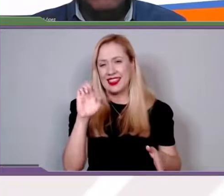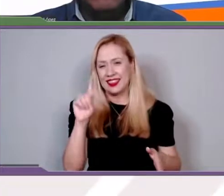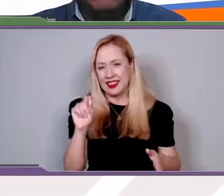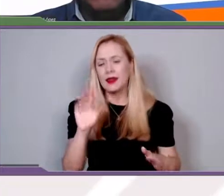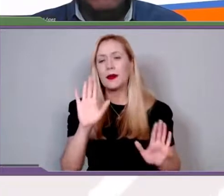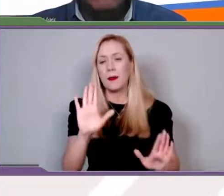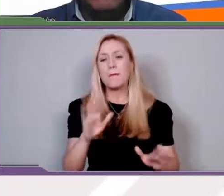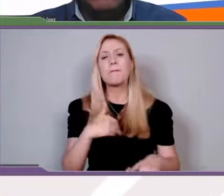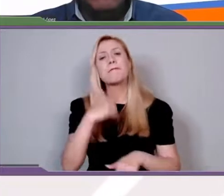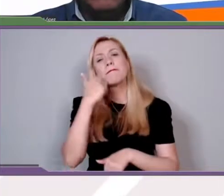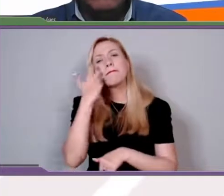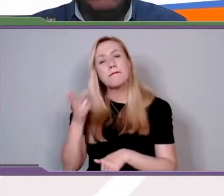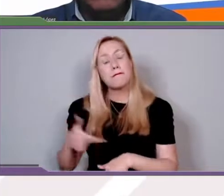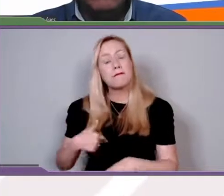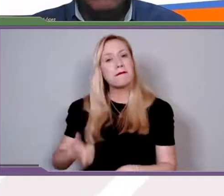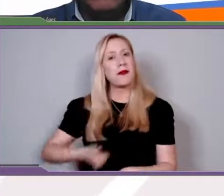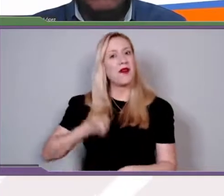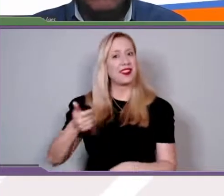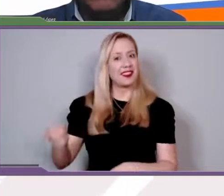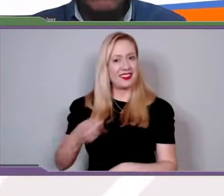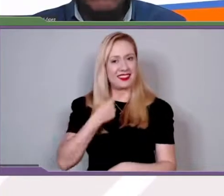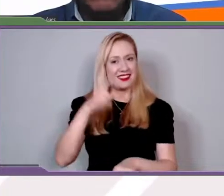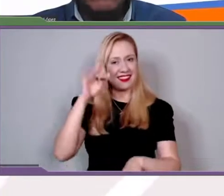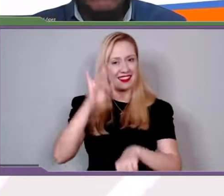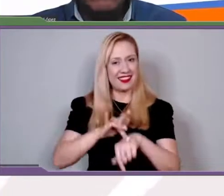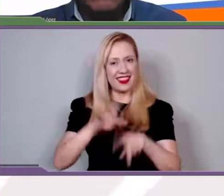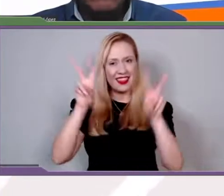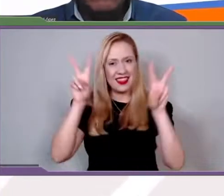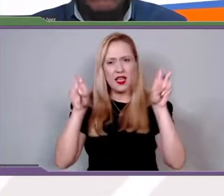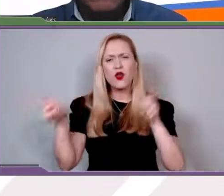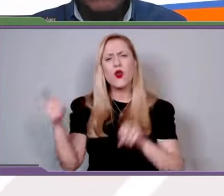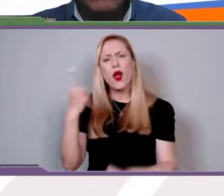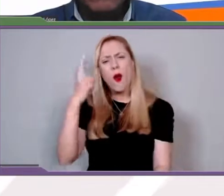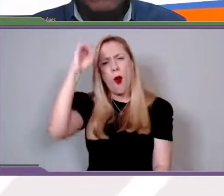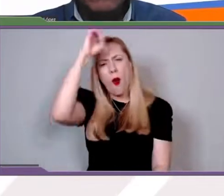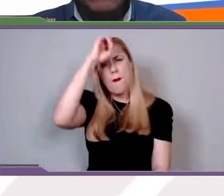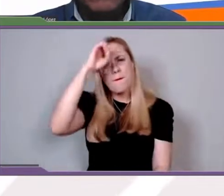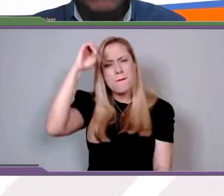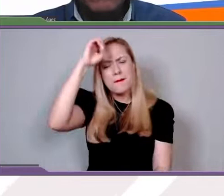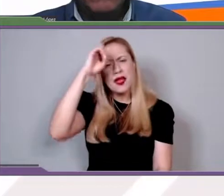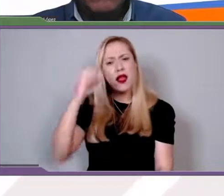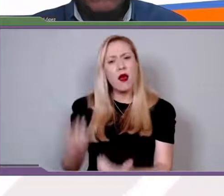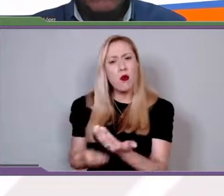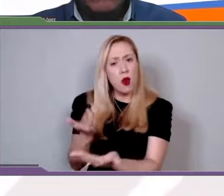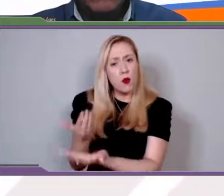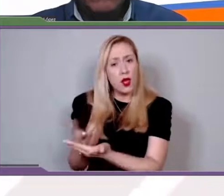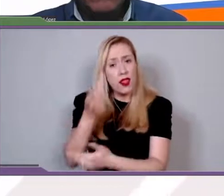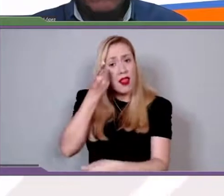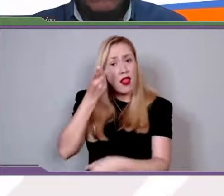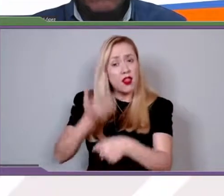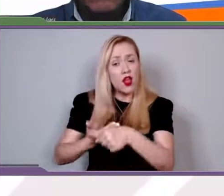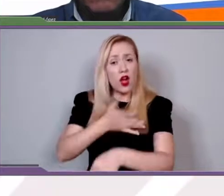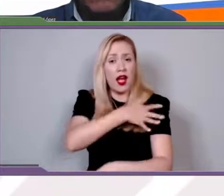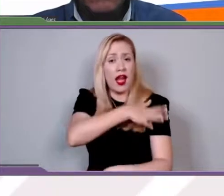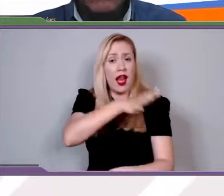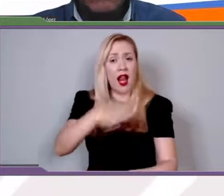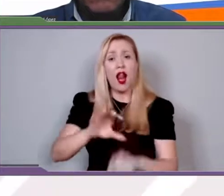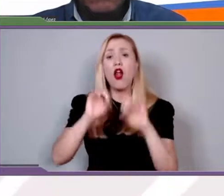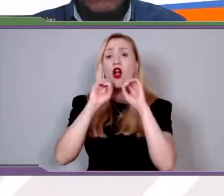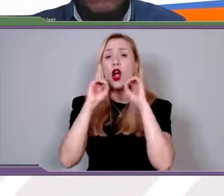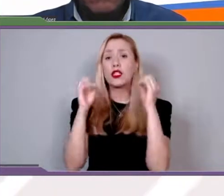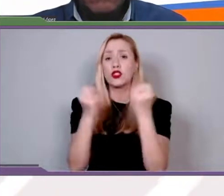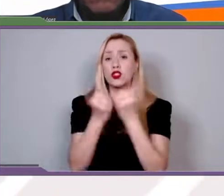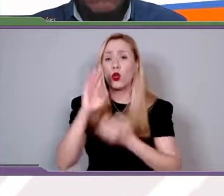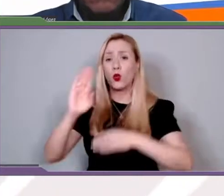pero aprovecho que ya lo planteaste. ¿Cuál es tu opinión con respecto a la propuesta del director general de la OMS, de la Organización Mundial de la